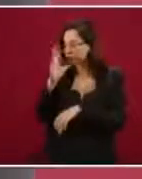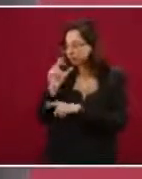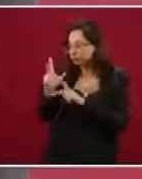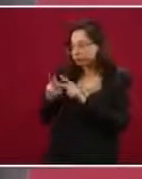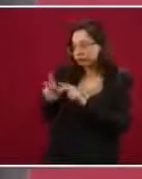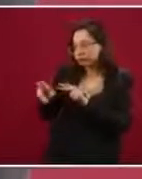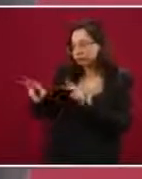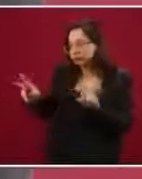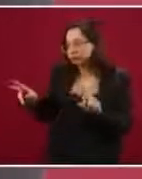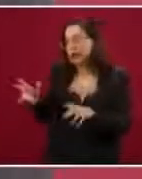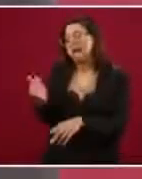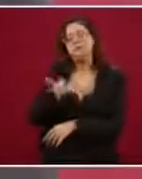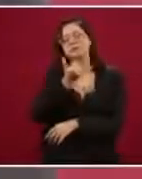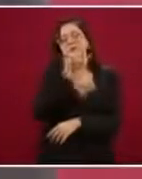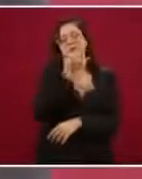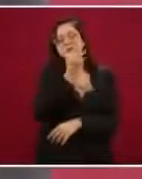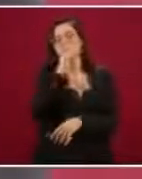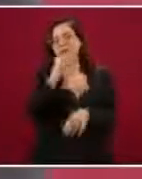Pues ni modo, Andrés Manuel.